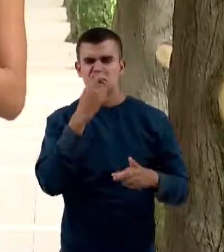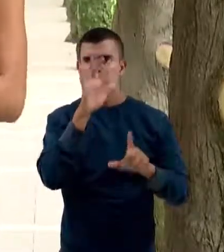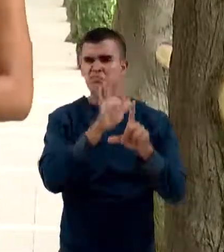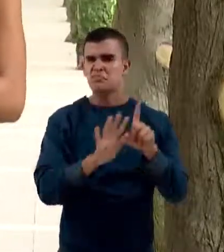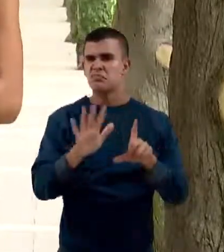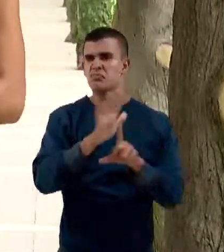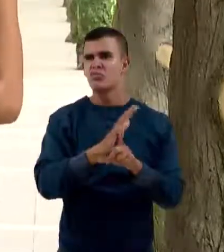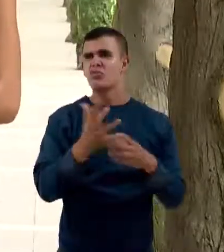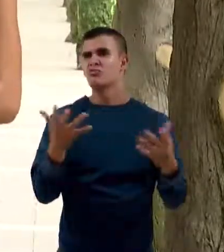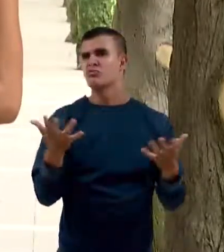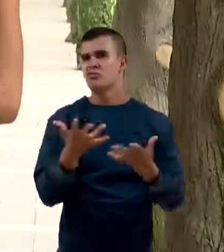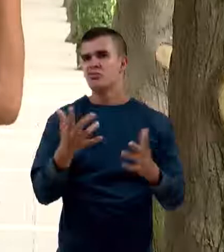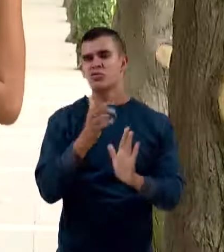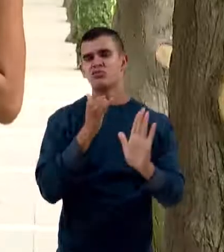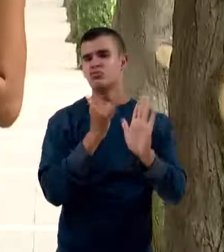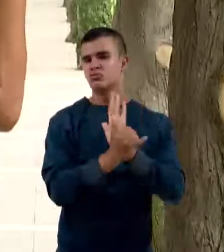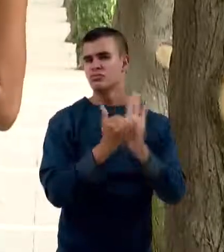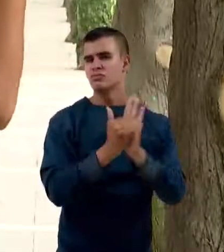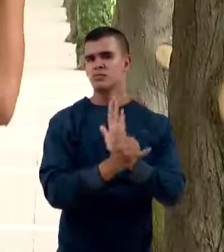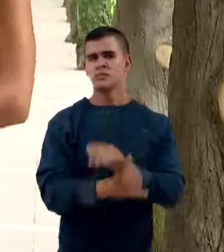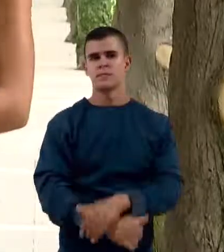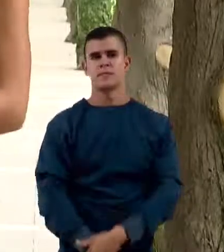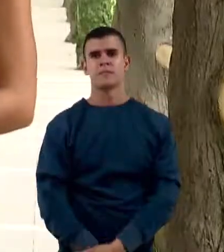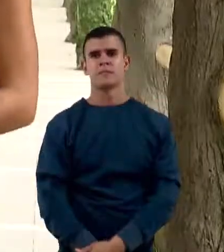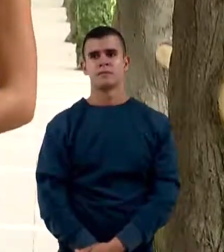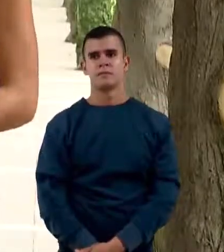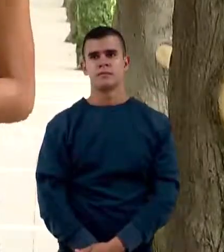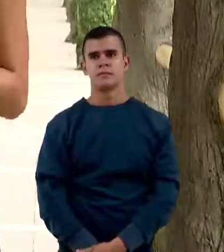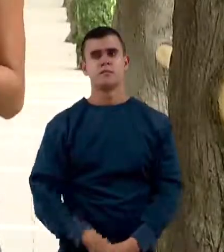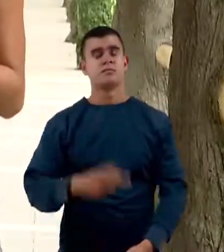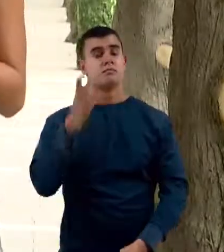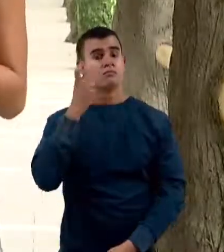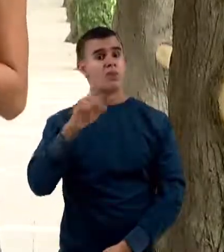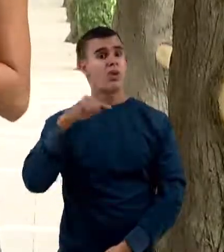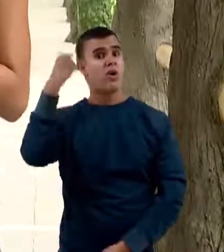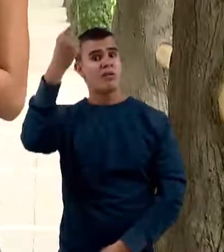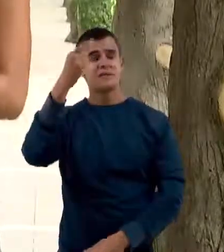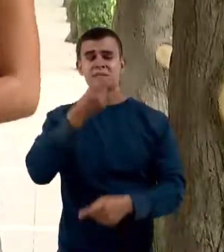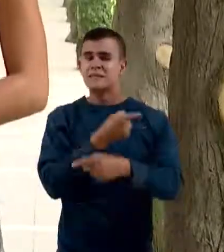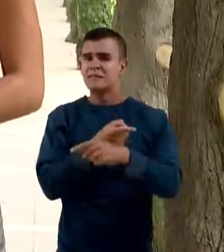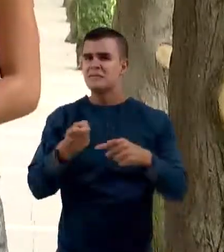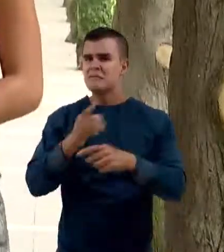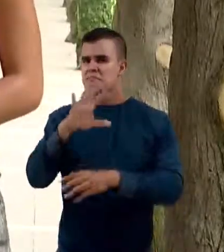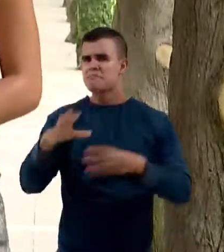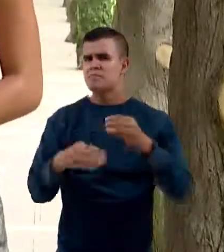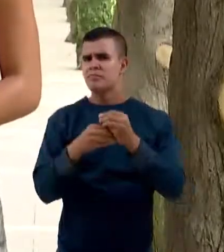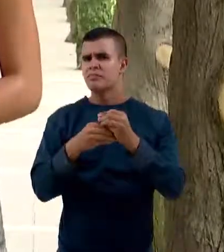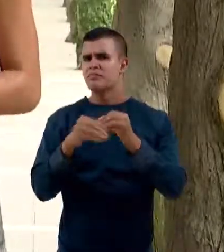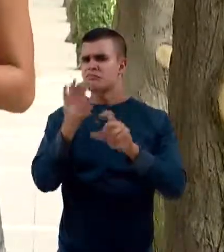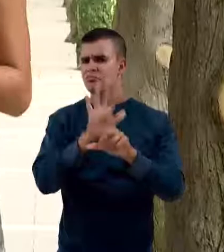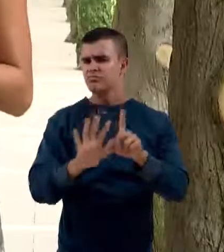También pueden revivir todas las historias anteriores encontrándonos en nuestro canal de YouTube como CEPA FCP. Nos